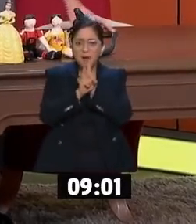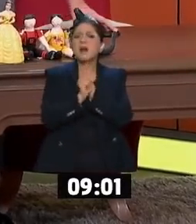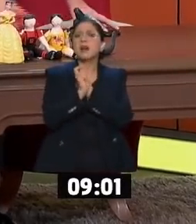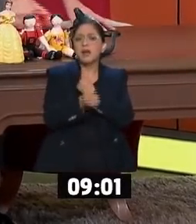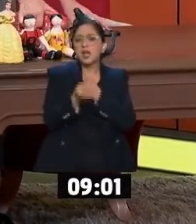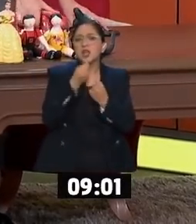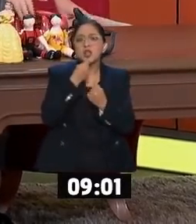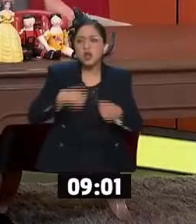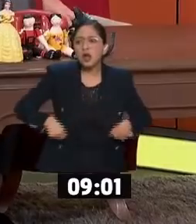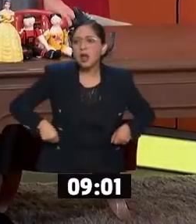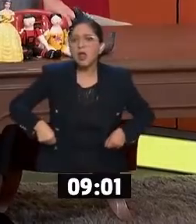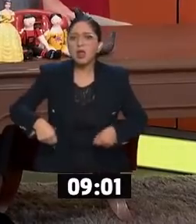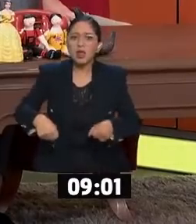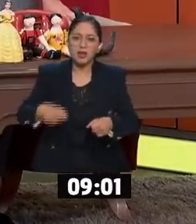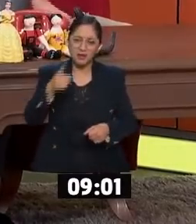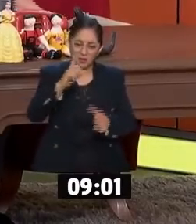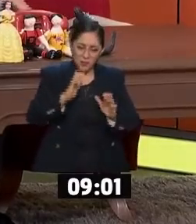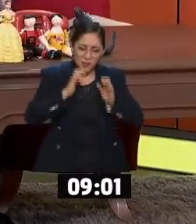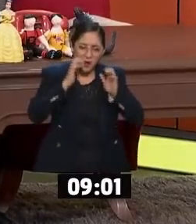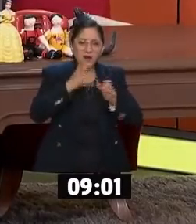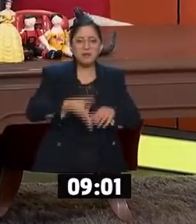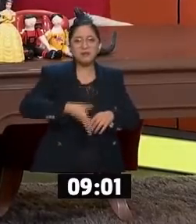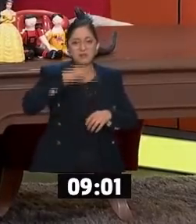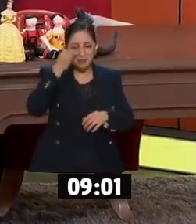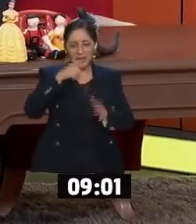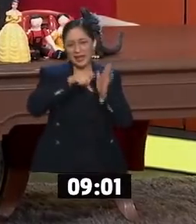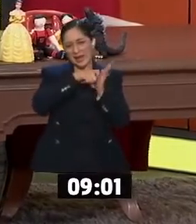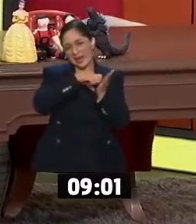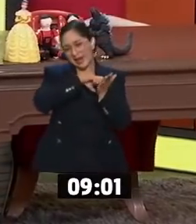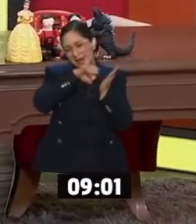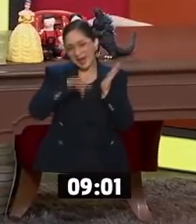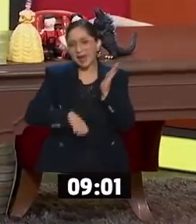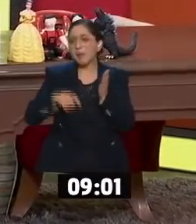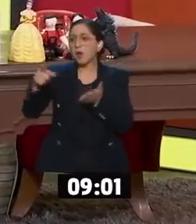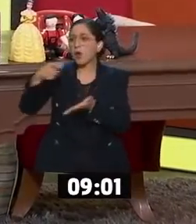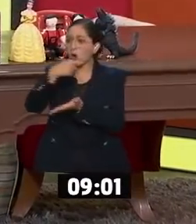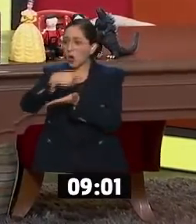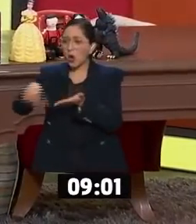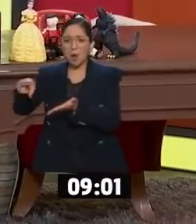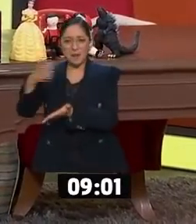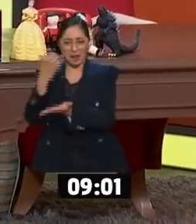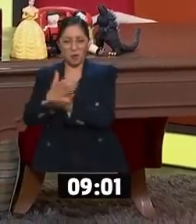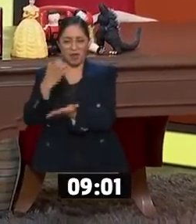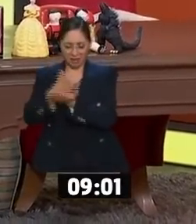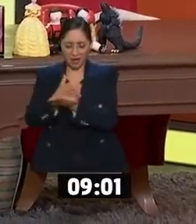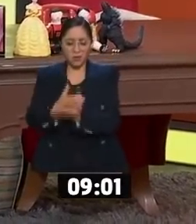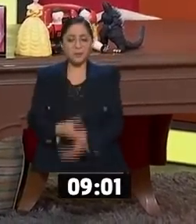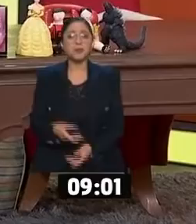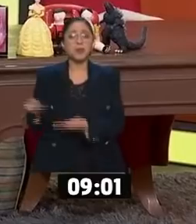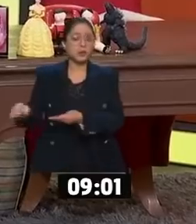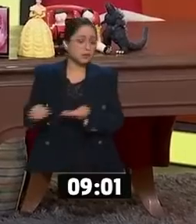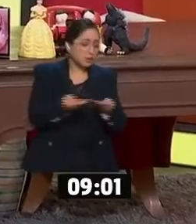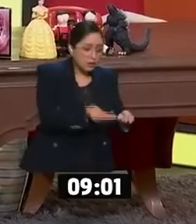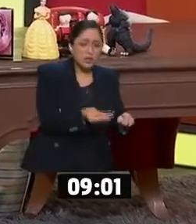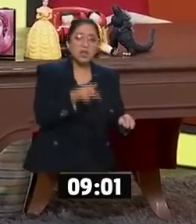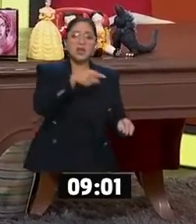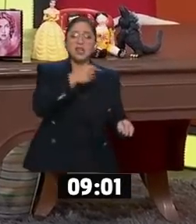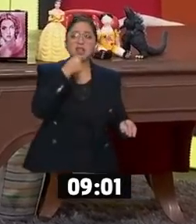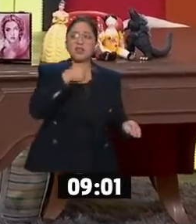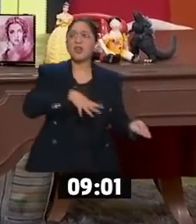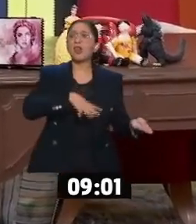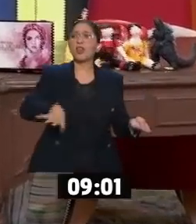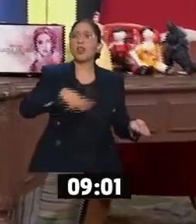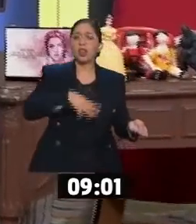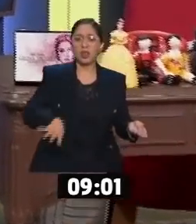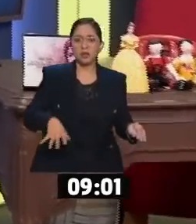hay que ponerlos en riesgo. Pero mira, luego compra uno el cuaderno y el chamaco no lo escogió y te dice, no lo quiero usar, no. Ay, pues así lo